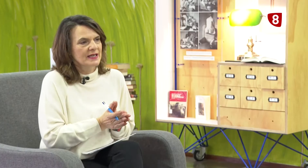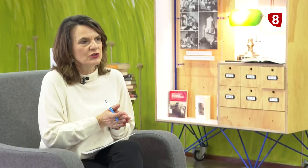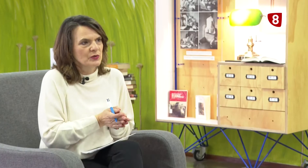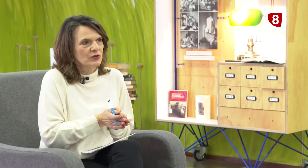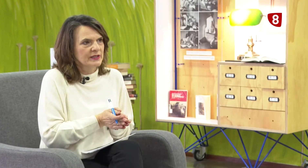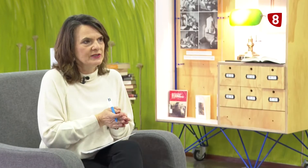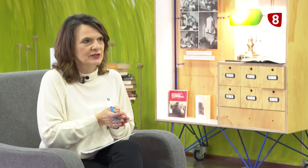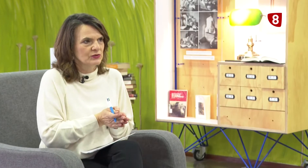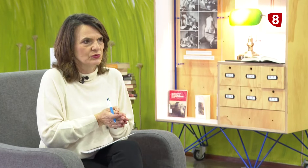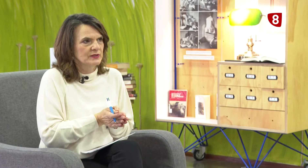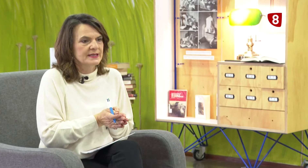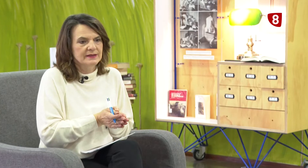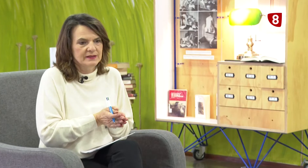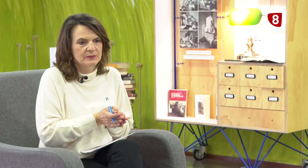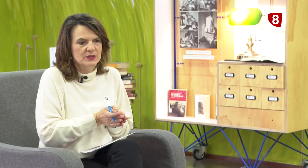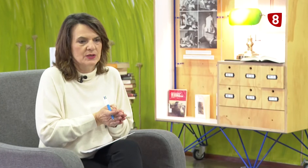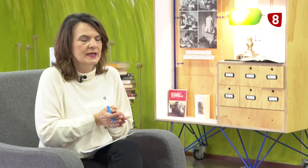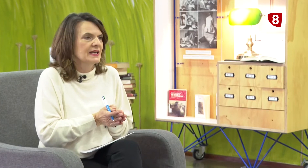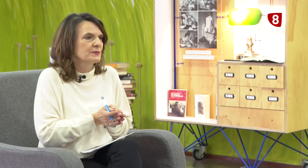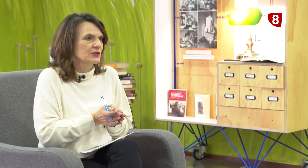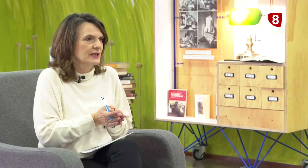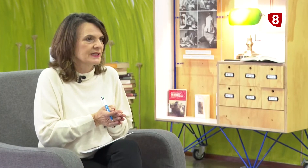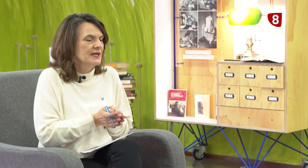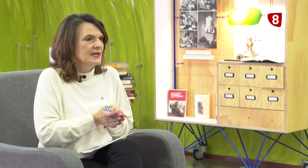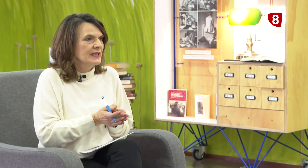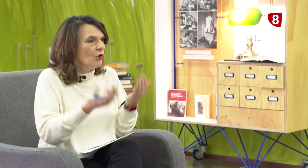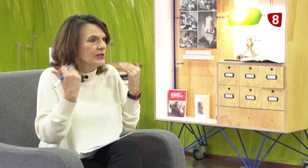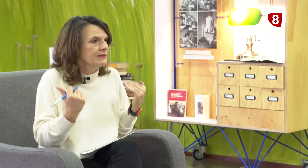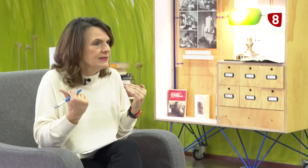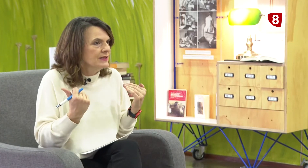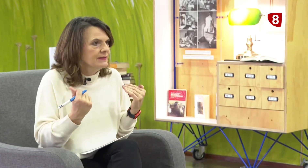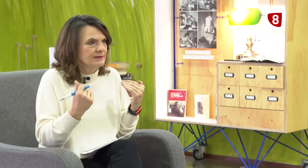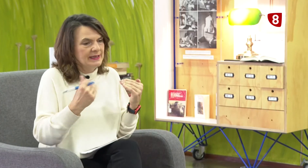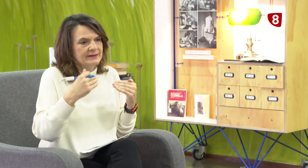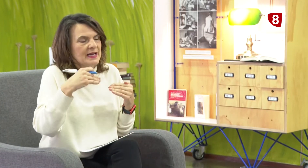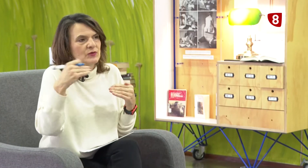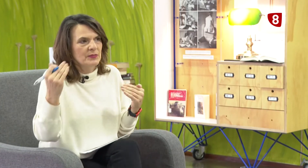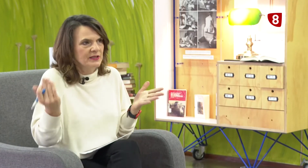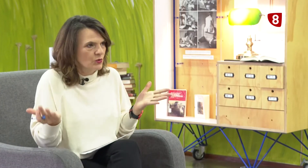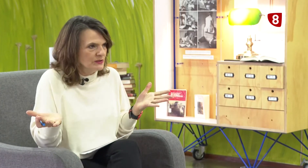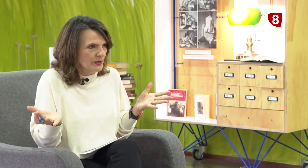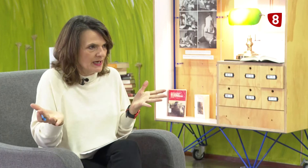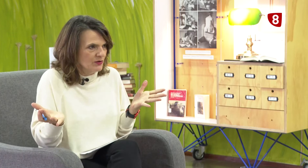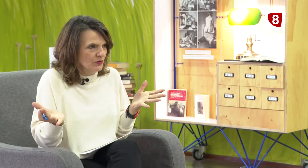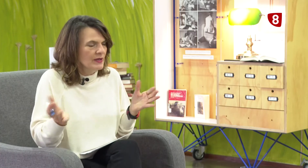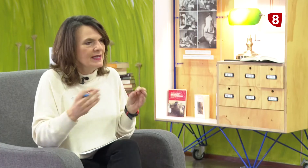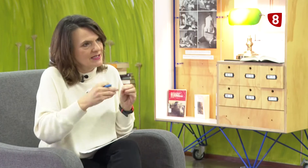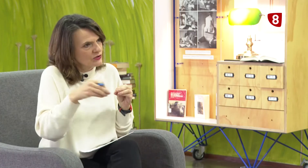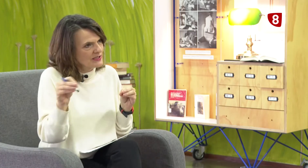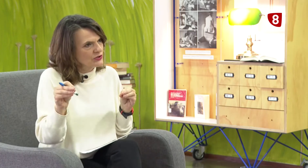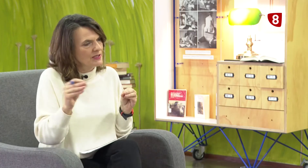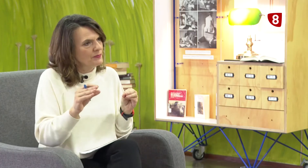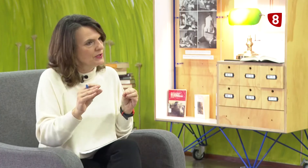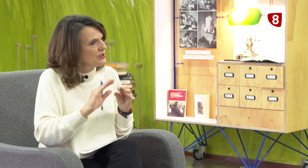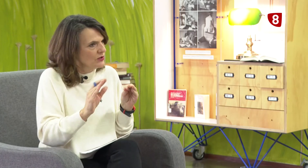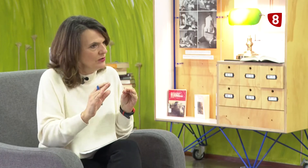salvo en casos muy concretos que tú tengas que decir, pues igual que las personas oyentes deletrean un apellido cuando es raro, en